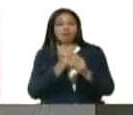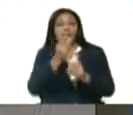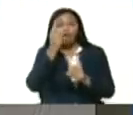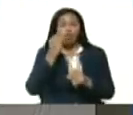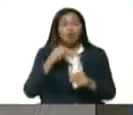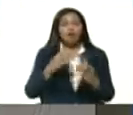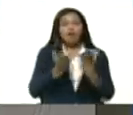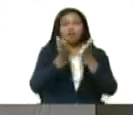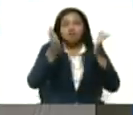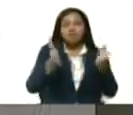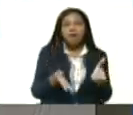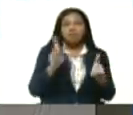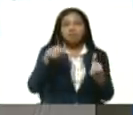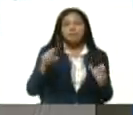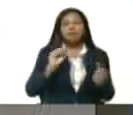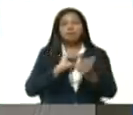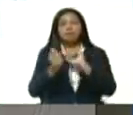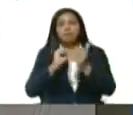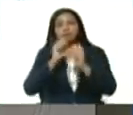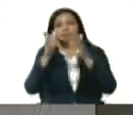y deportistas.